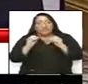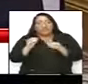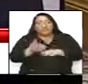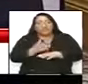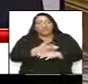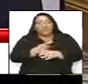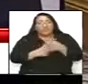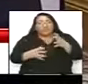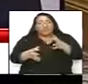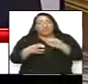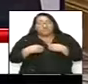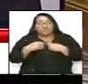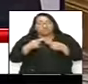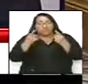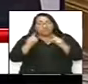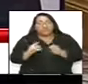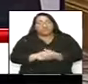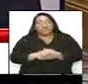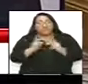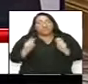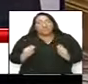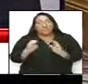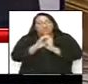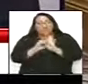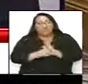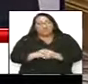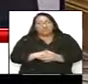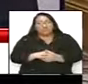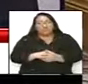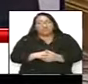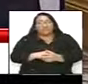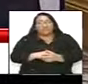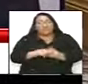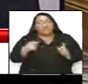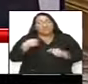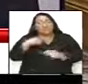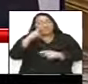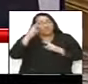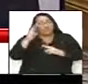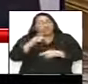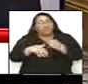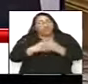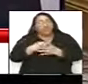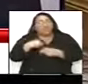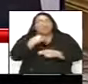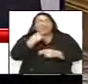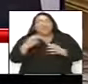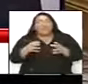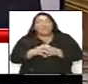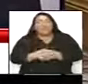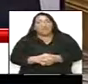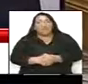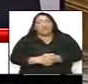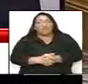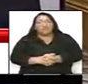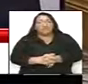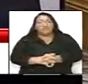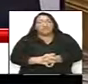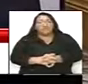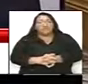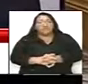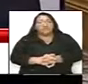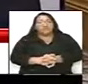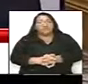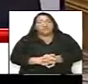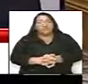antes de que tomara su decisión el Tribunal Constitucional. Sin embargo, somos respetuosos, como ha dicho nuestro vocero, todo aquello que